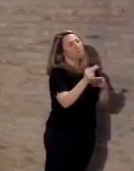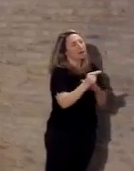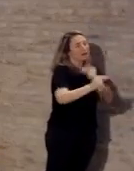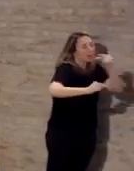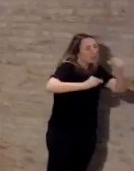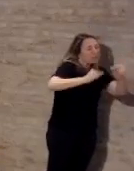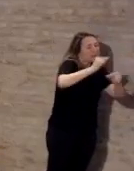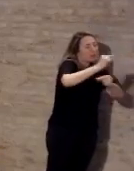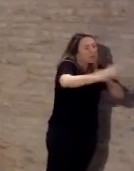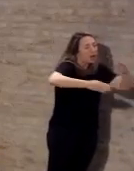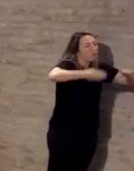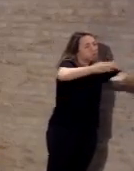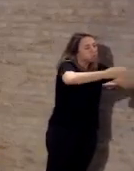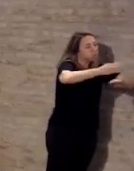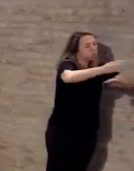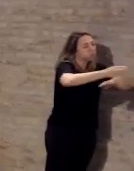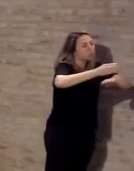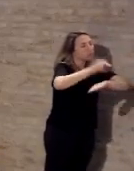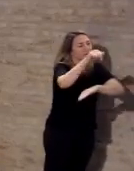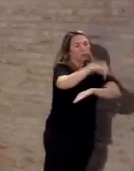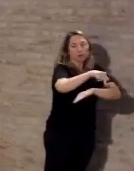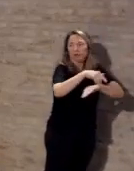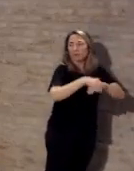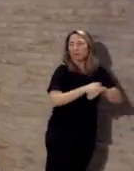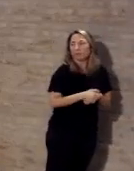más como